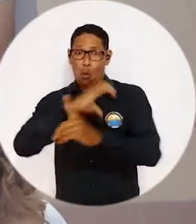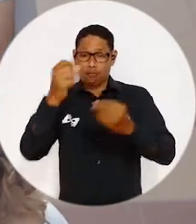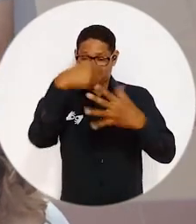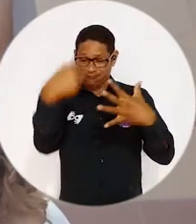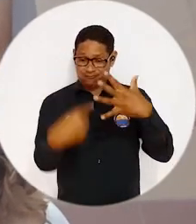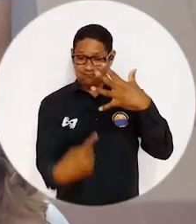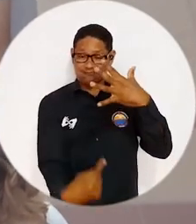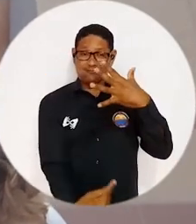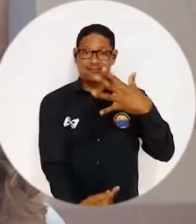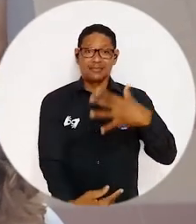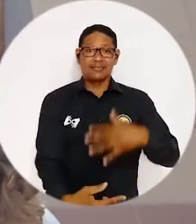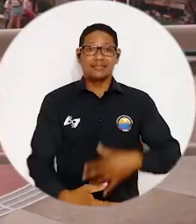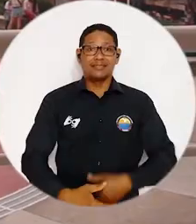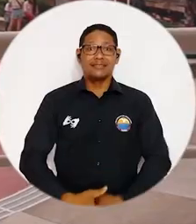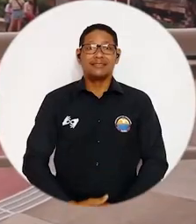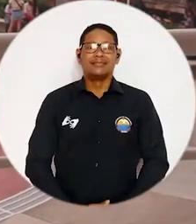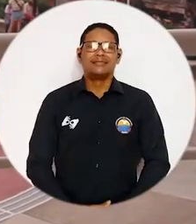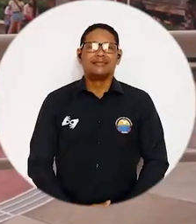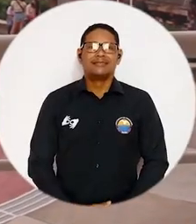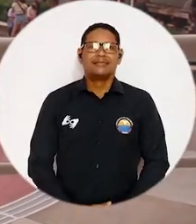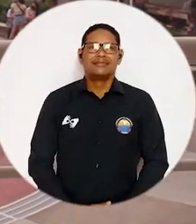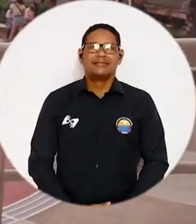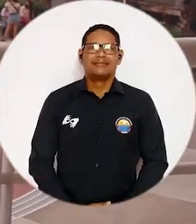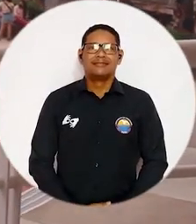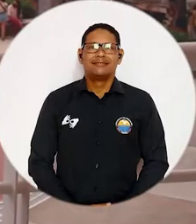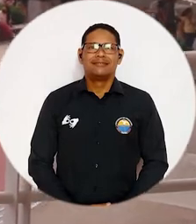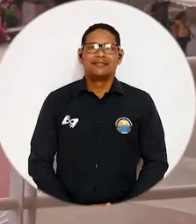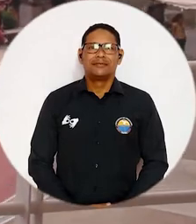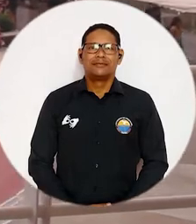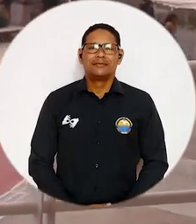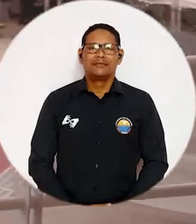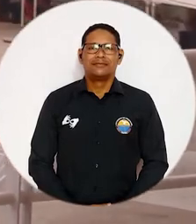en la equidad, en la interculturalidad.